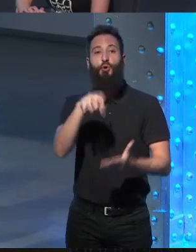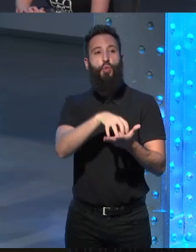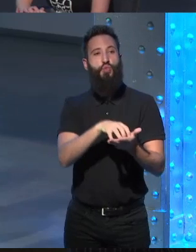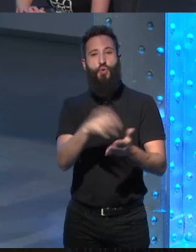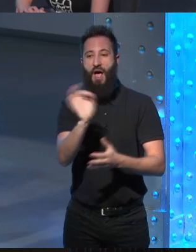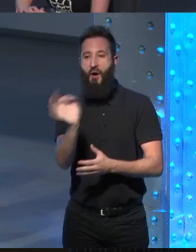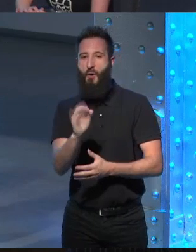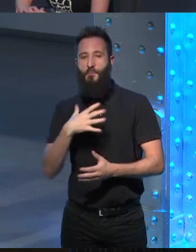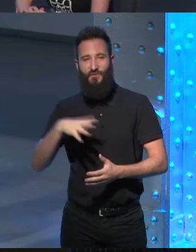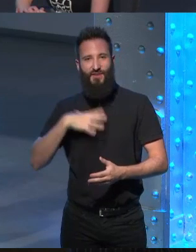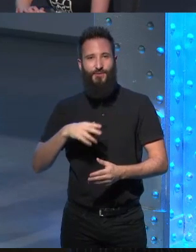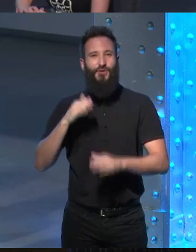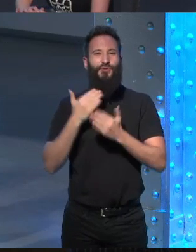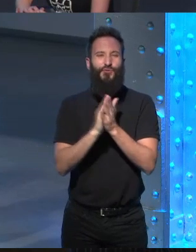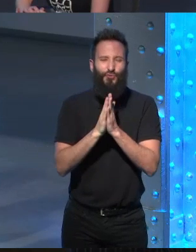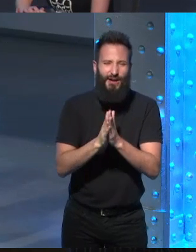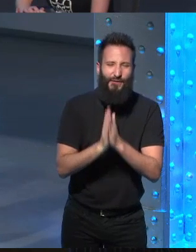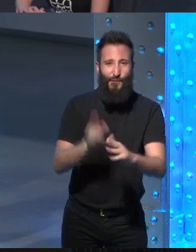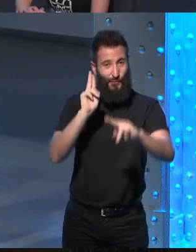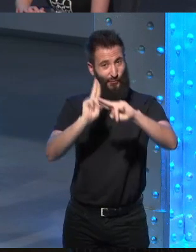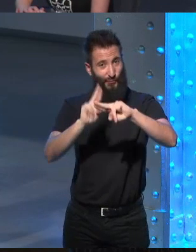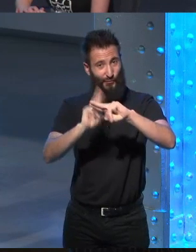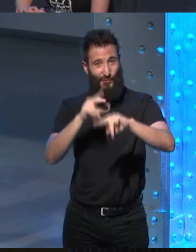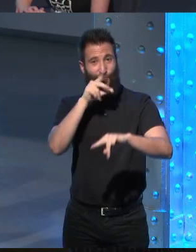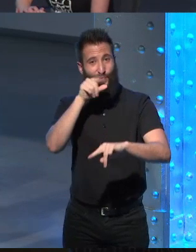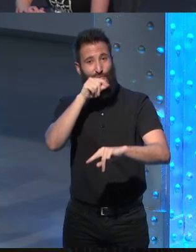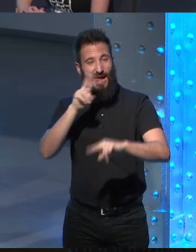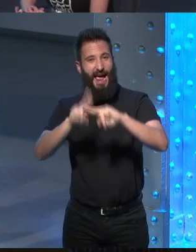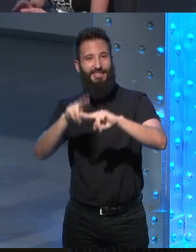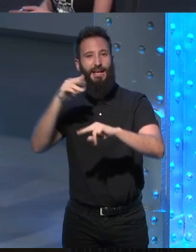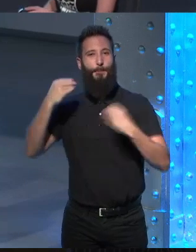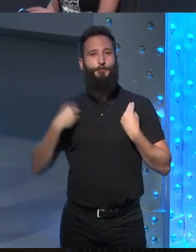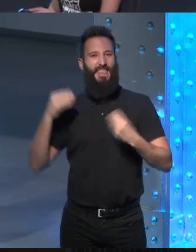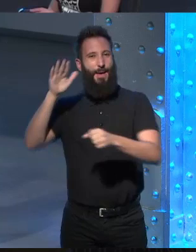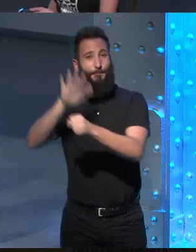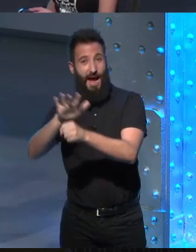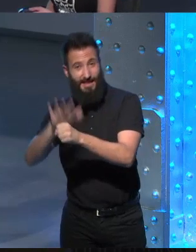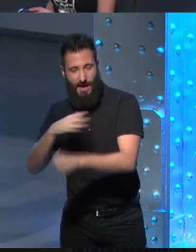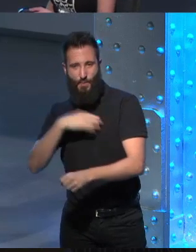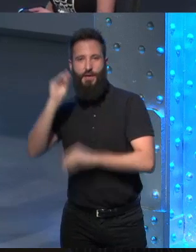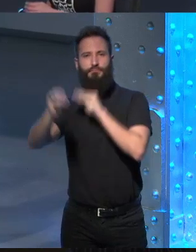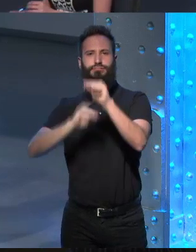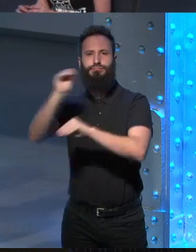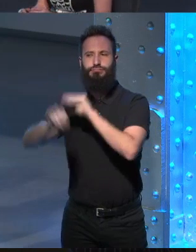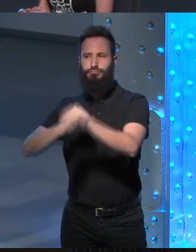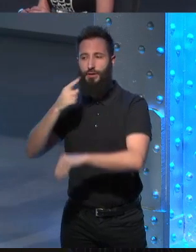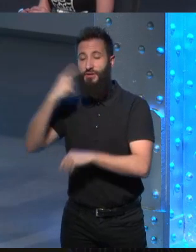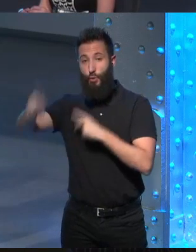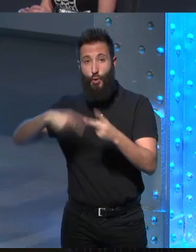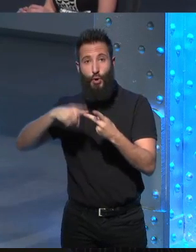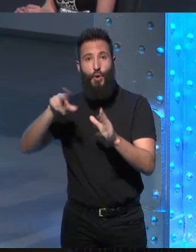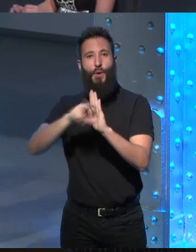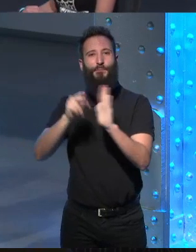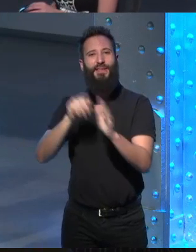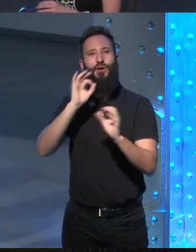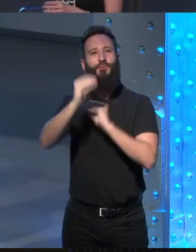Twitter con el hashtag VidaMartes. Además, Marta nos puede remitir alguno de los vídeos que ha hecho o puede explicarnos aquí en situ y luego nos cuentas cómo haces los vídeos. Muy bien.